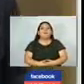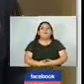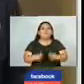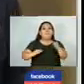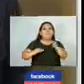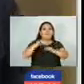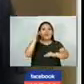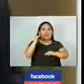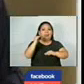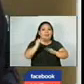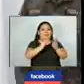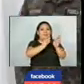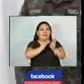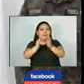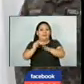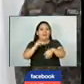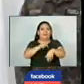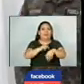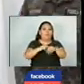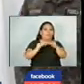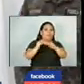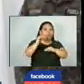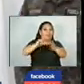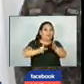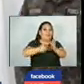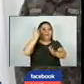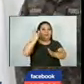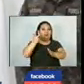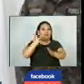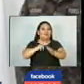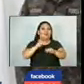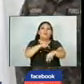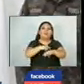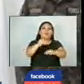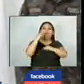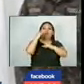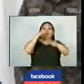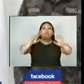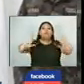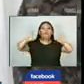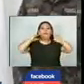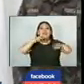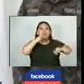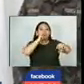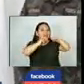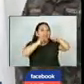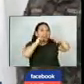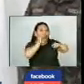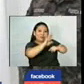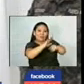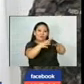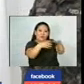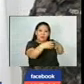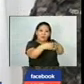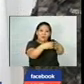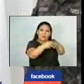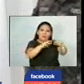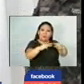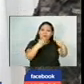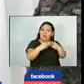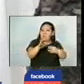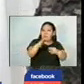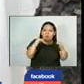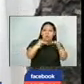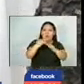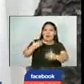Incrementa en dos terceras partes la pena máxima para aquellos líderes similar al que el día de